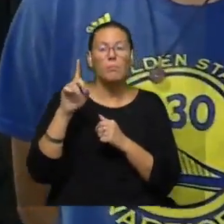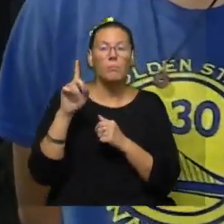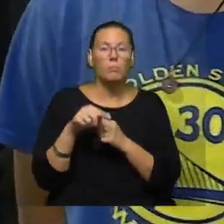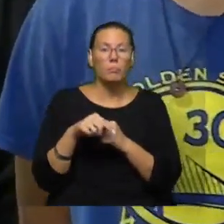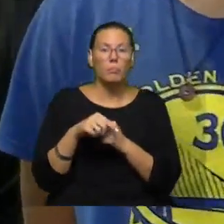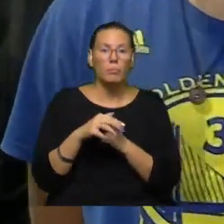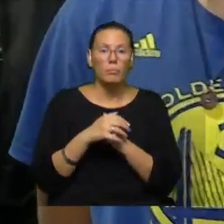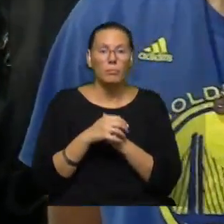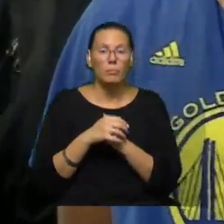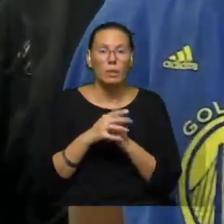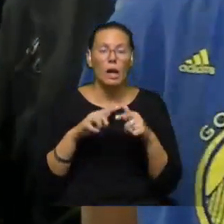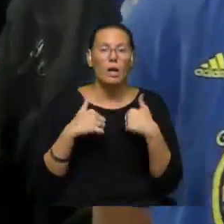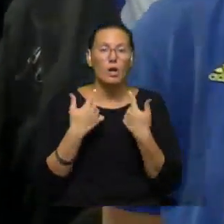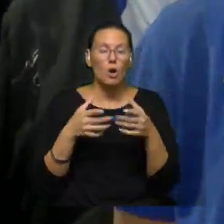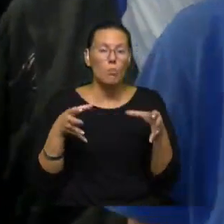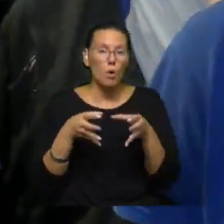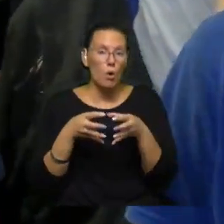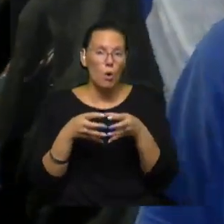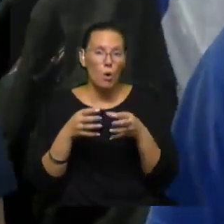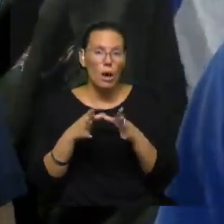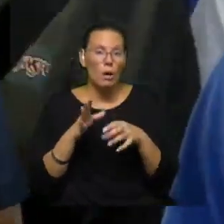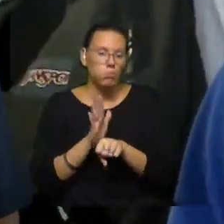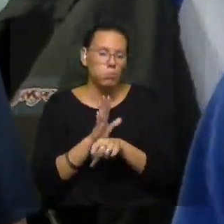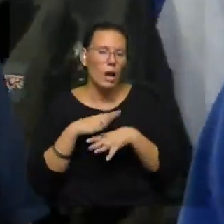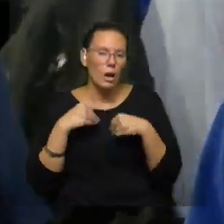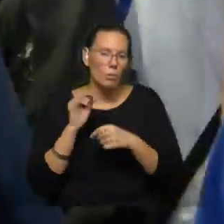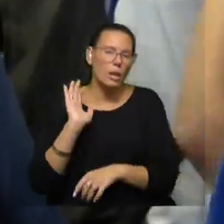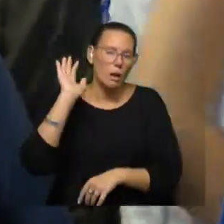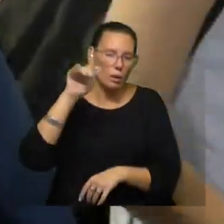de que nosotros como escuelita de básquetbol, UJOB, que tiene